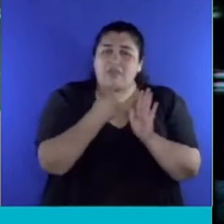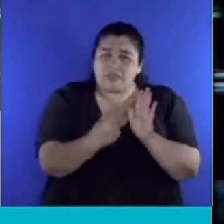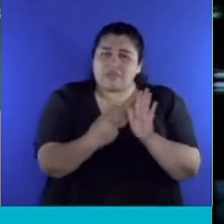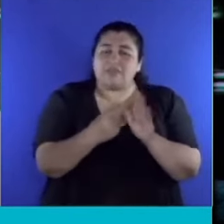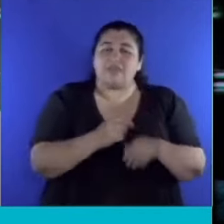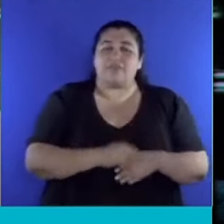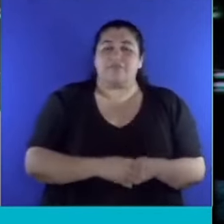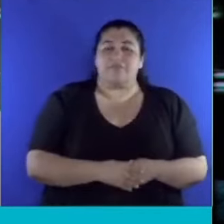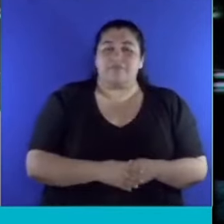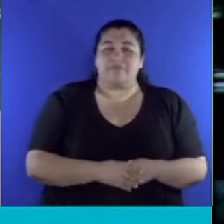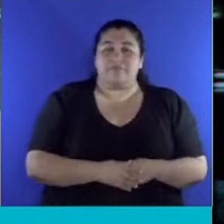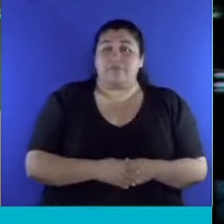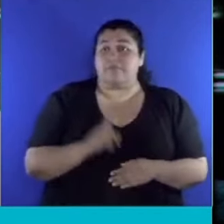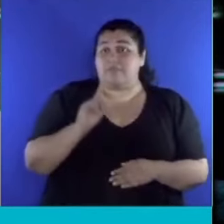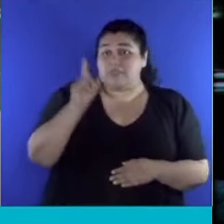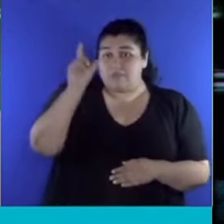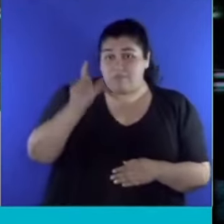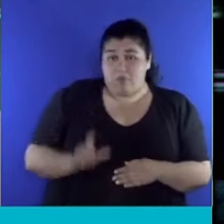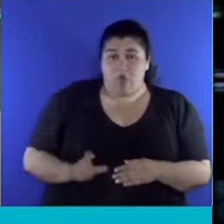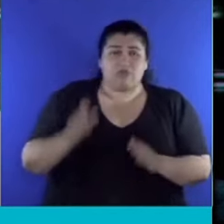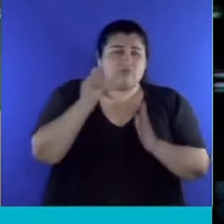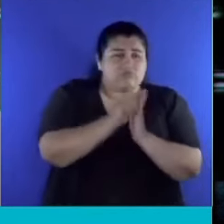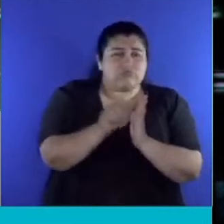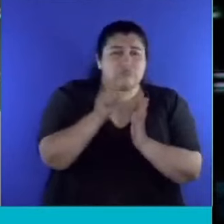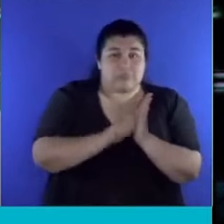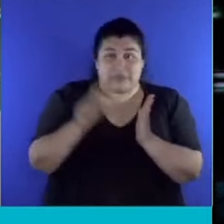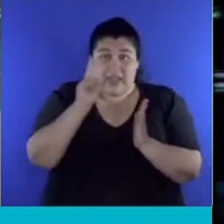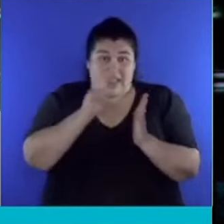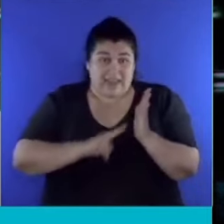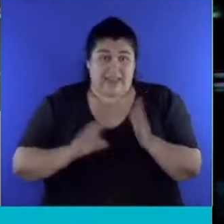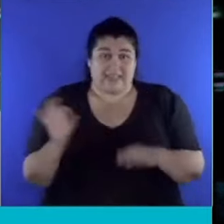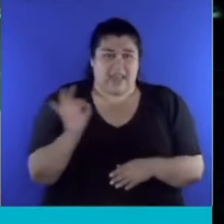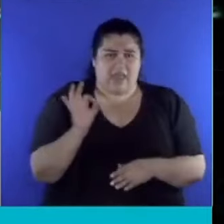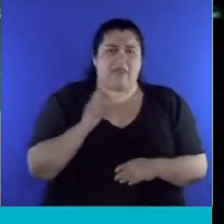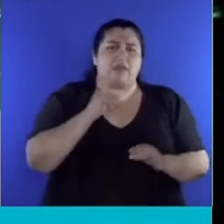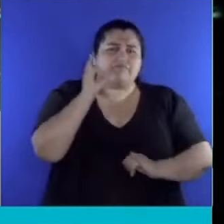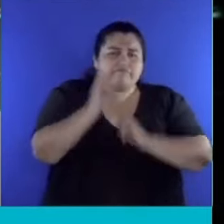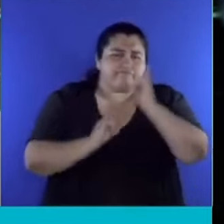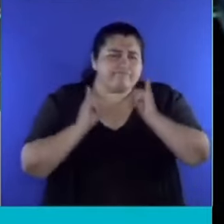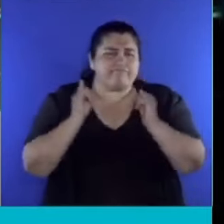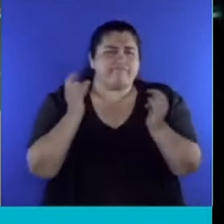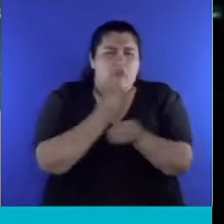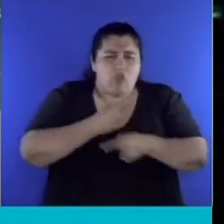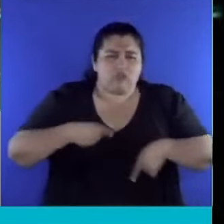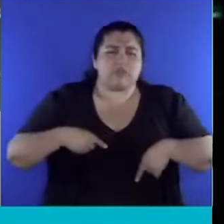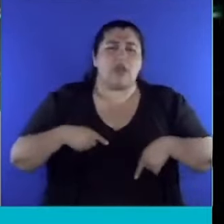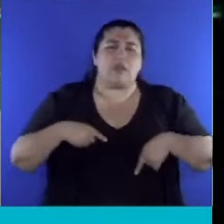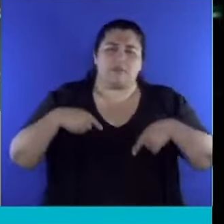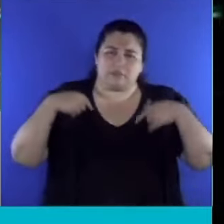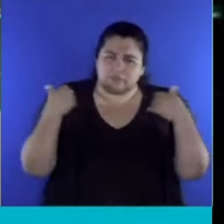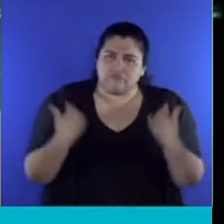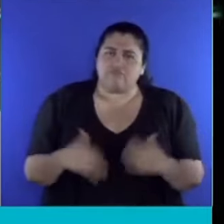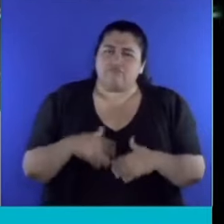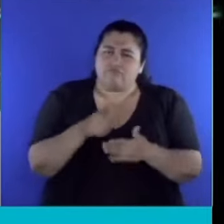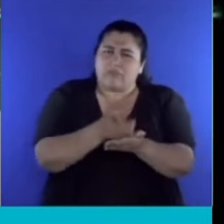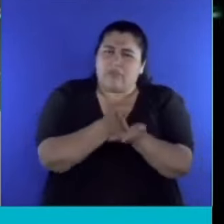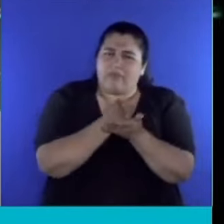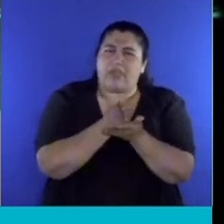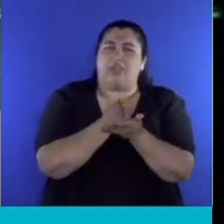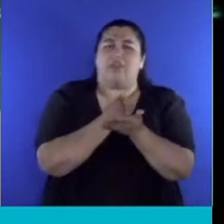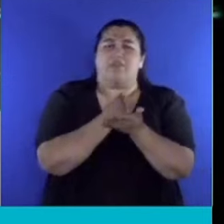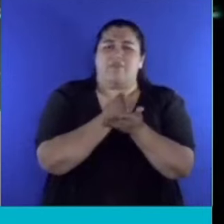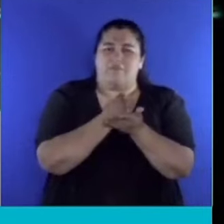walsh Para quienes no no la han leído detalla muy muy firmemente y de